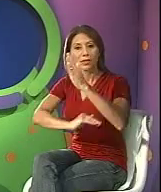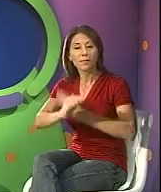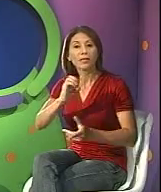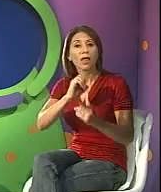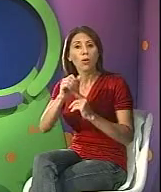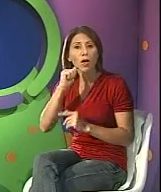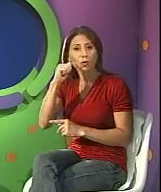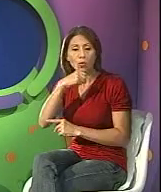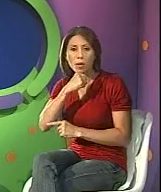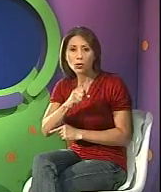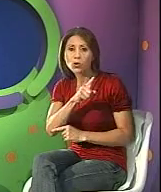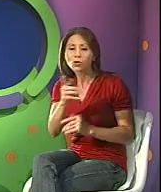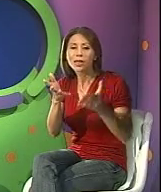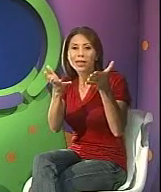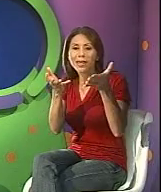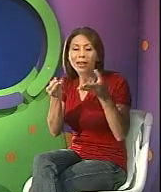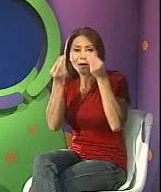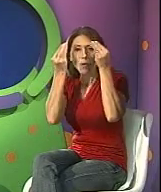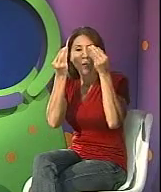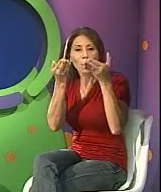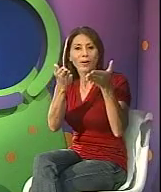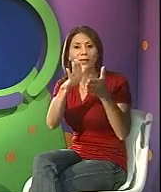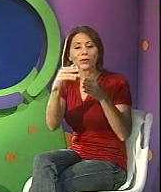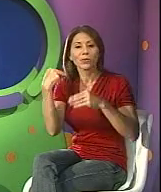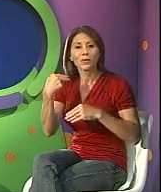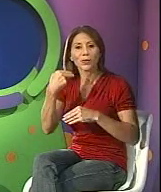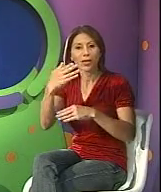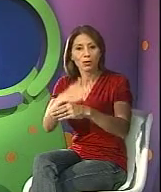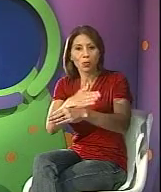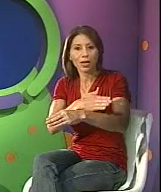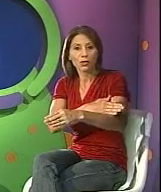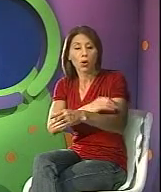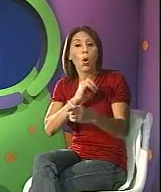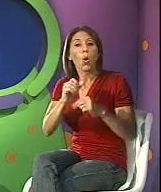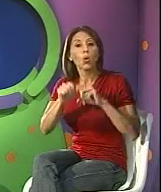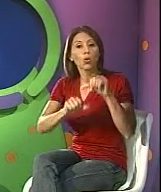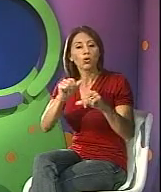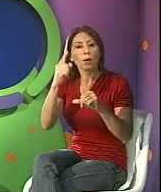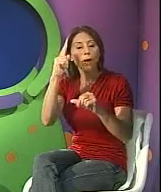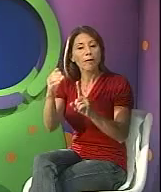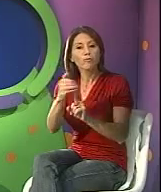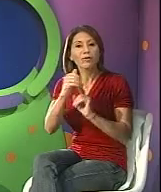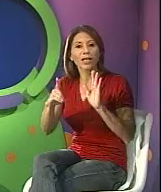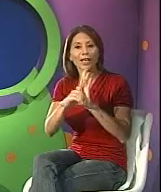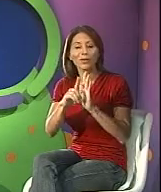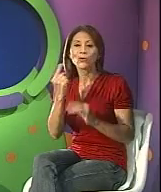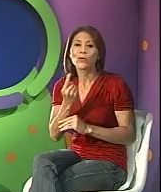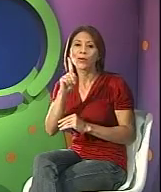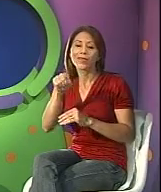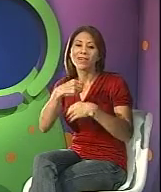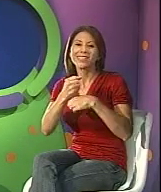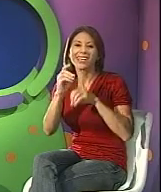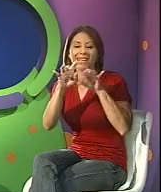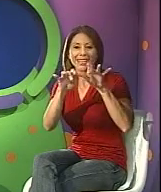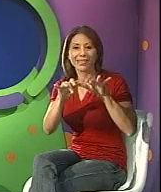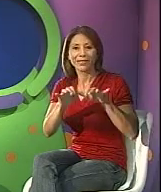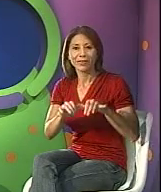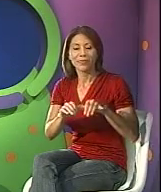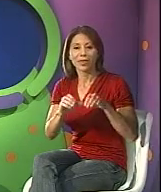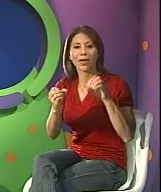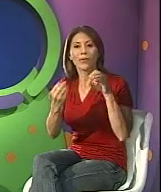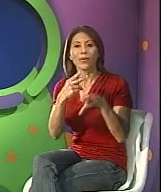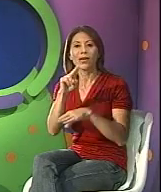o un adulto mayor y quiere compartir una historia de superación o de lucha por sus derechos lo único que debe hacer es escribirnos